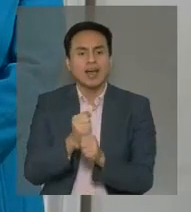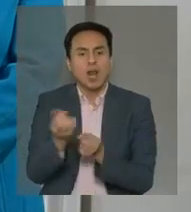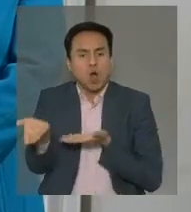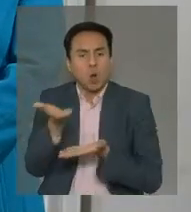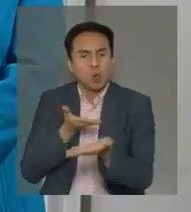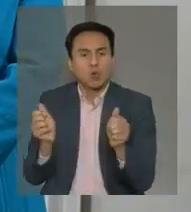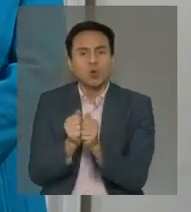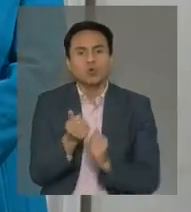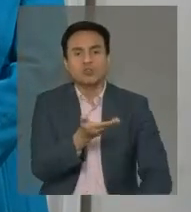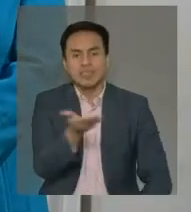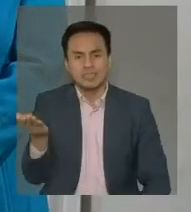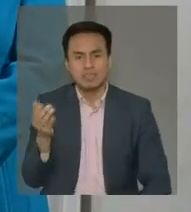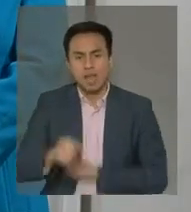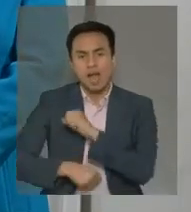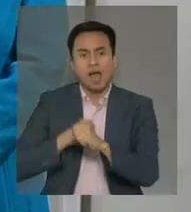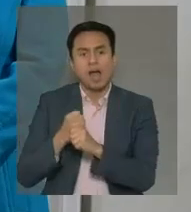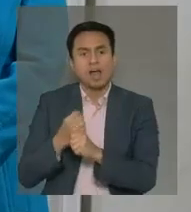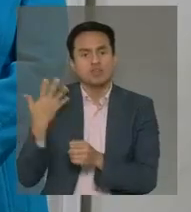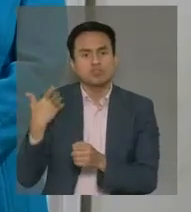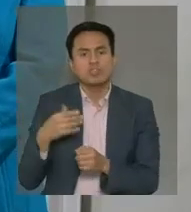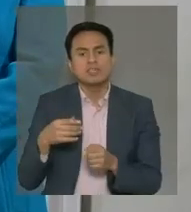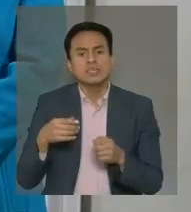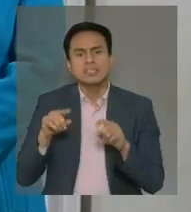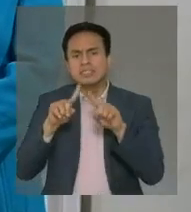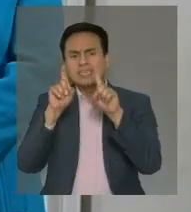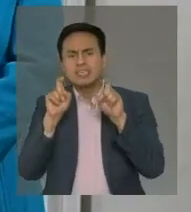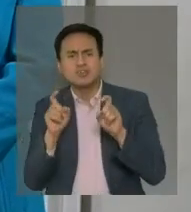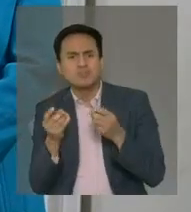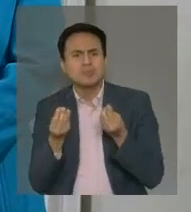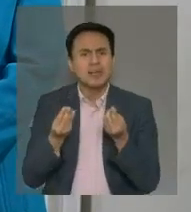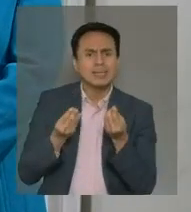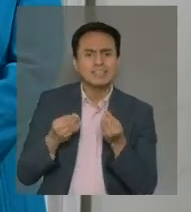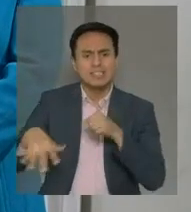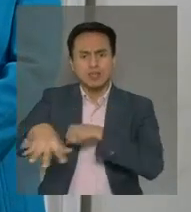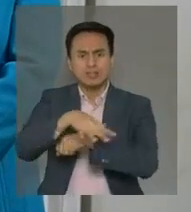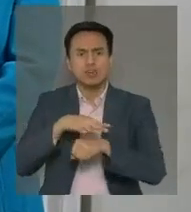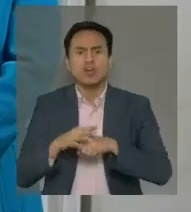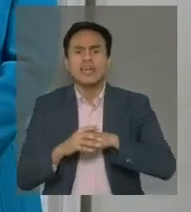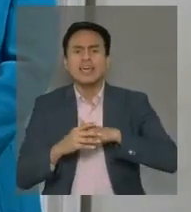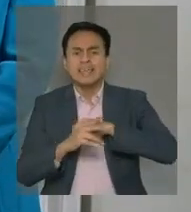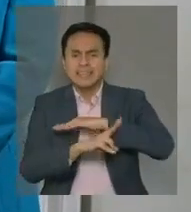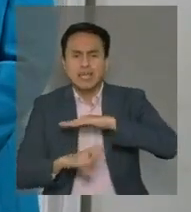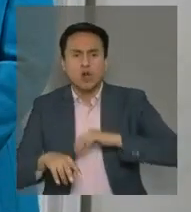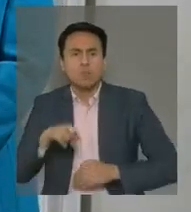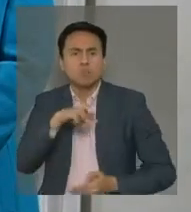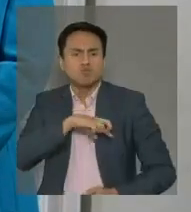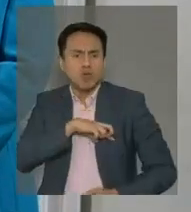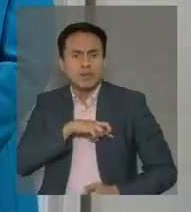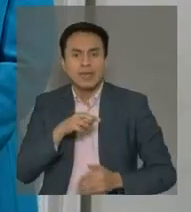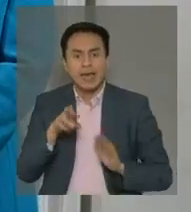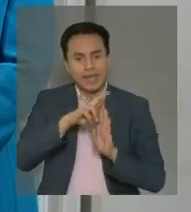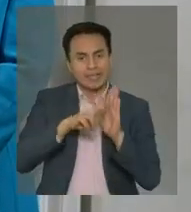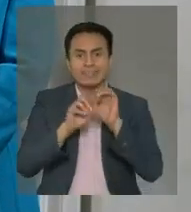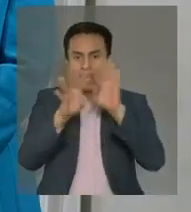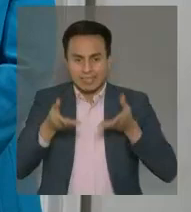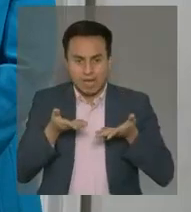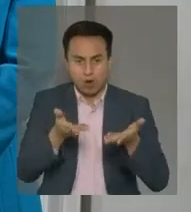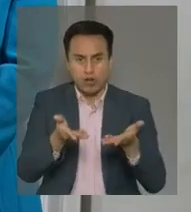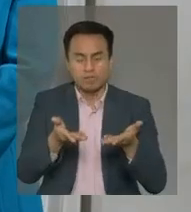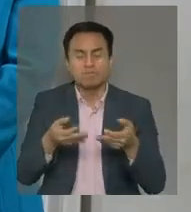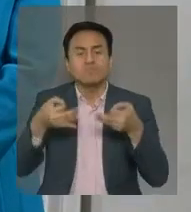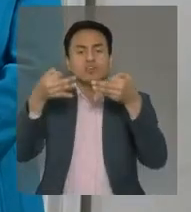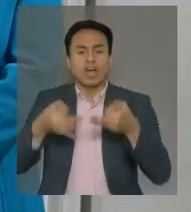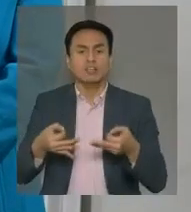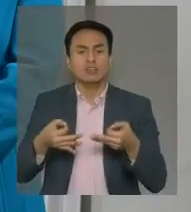conjunto con ustedes que durante muchos años ha habido incertidumbre respecto a la situación de quintero puchuncaví hoy día estamos dando reglas claras y asegurando de que